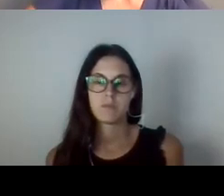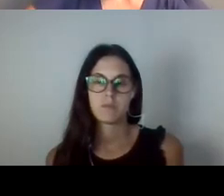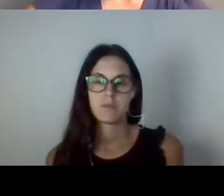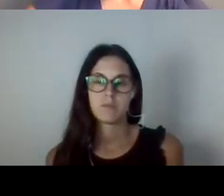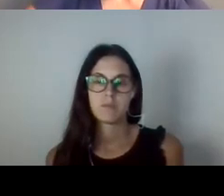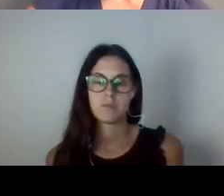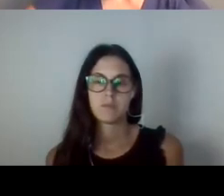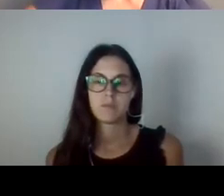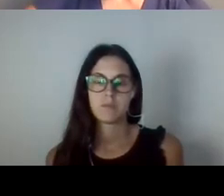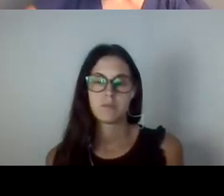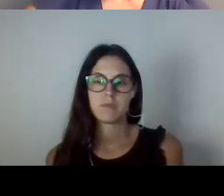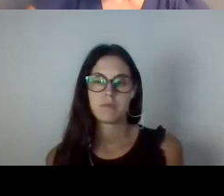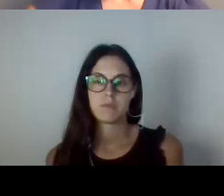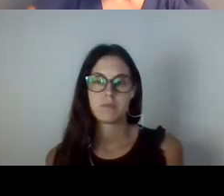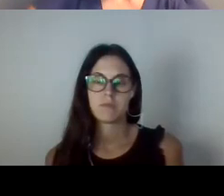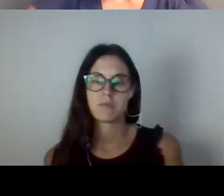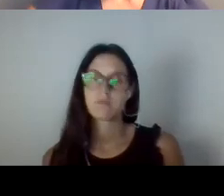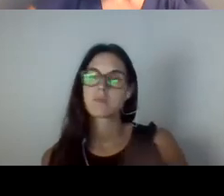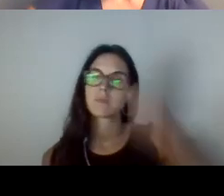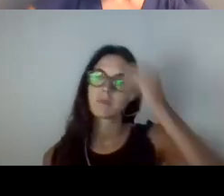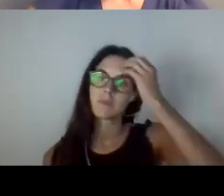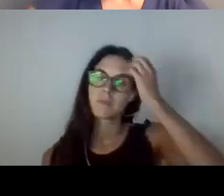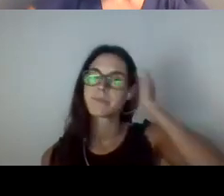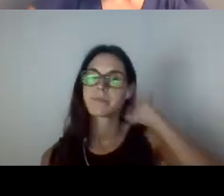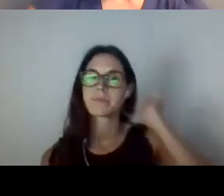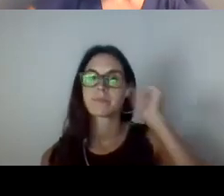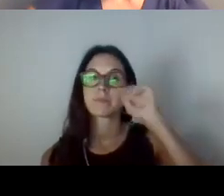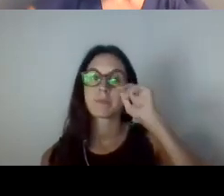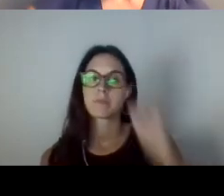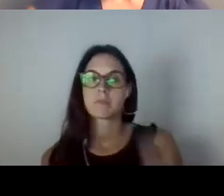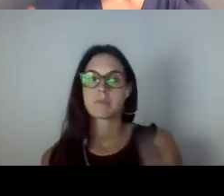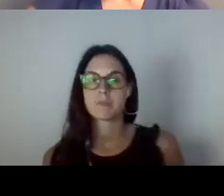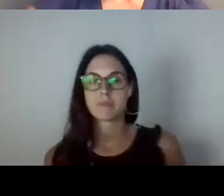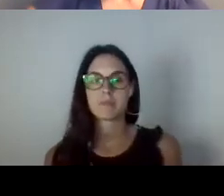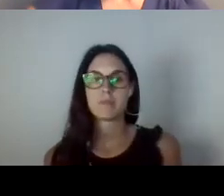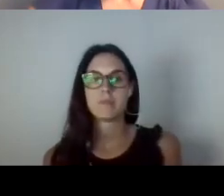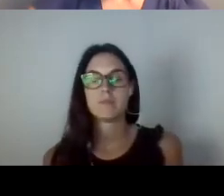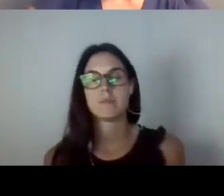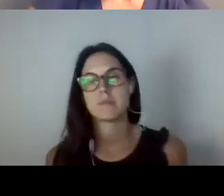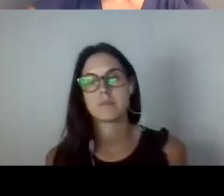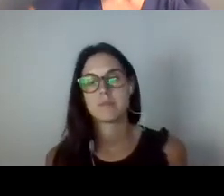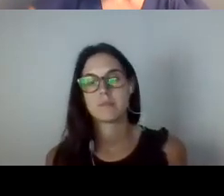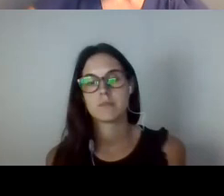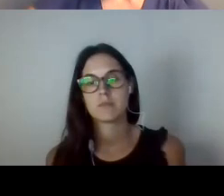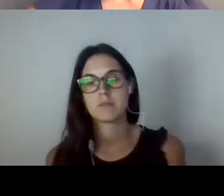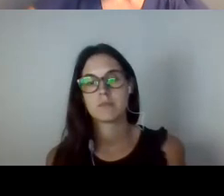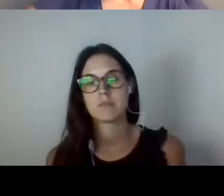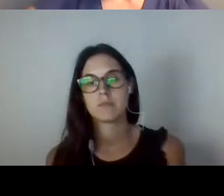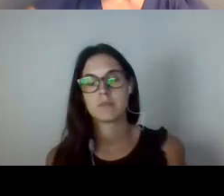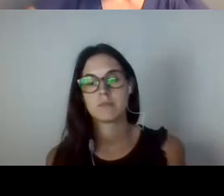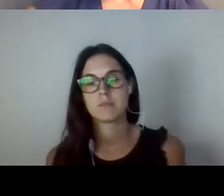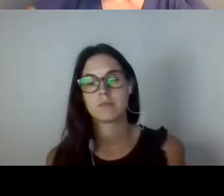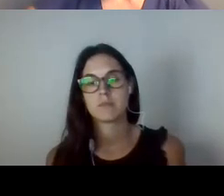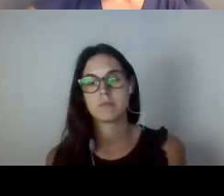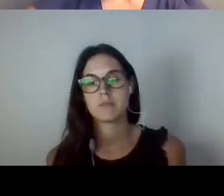sean alumnos con una capacidad crítica y analítica y con disponibilidad para trabajar al menos 25